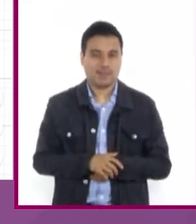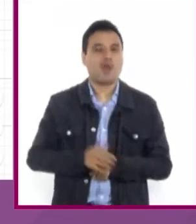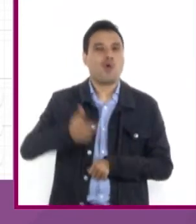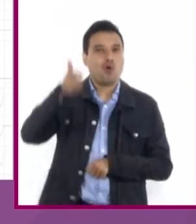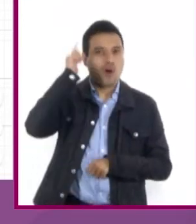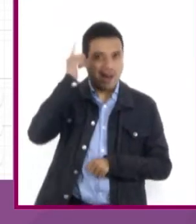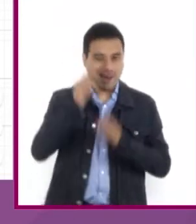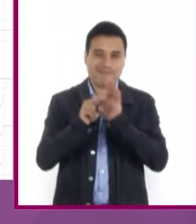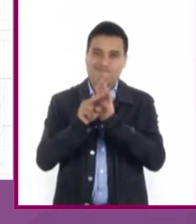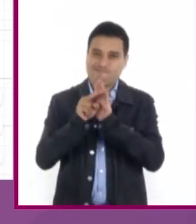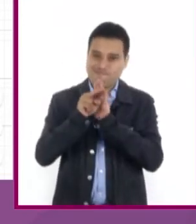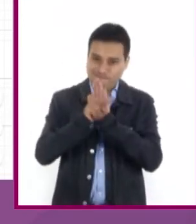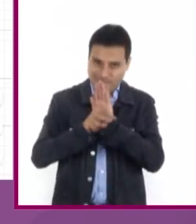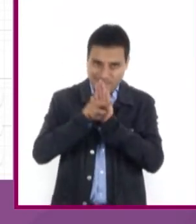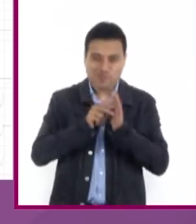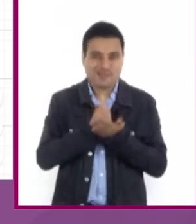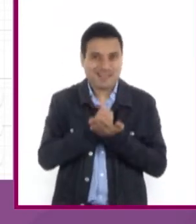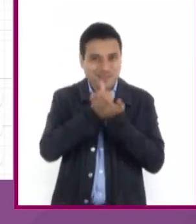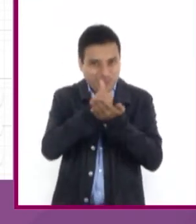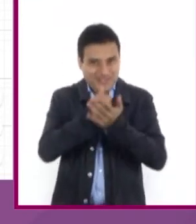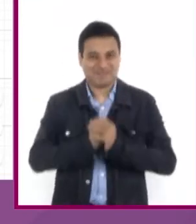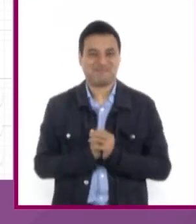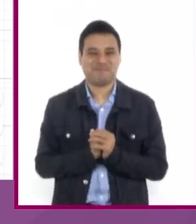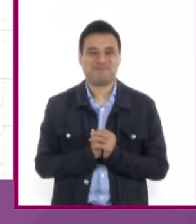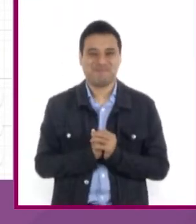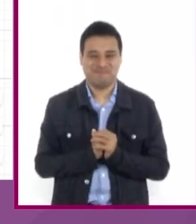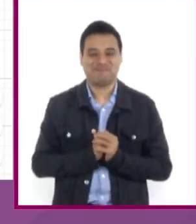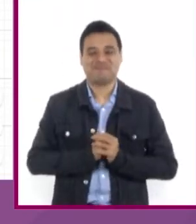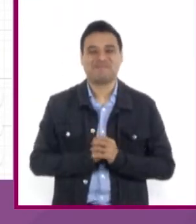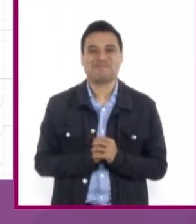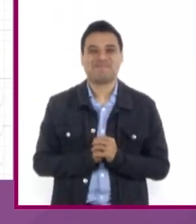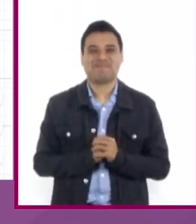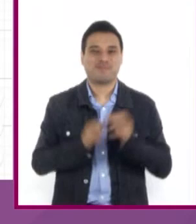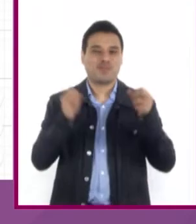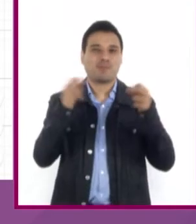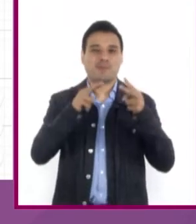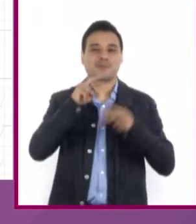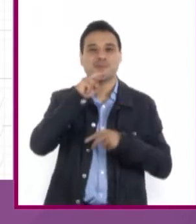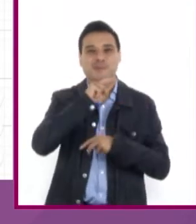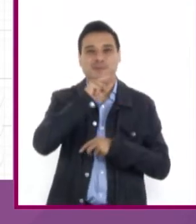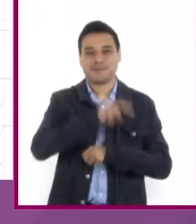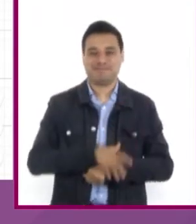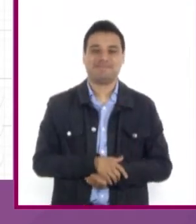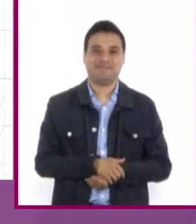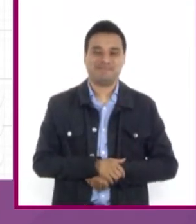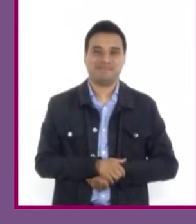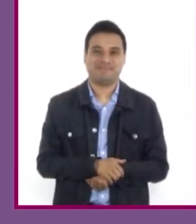Espero que este video te haya sido de gran utilidad. ¡Hasta la próxima!